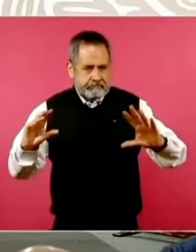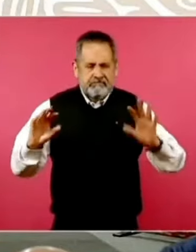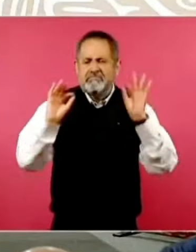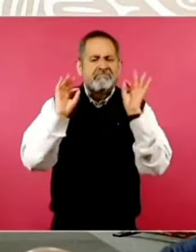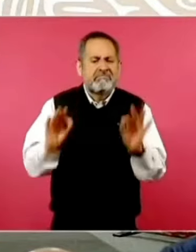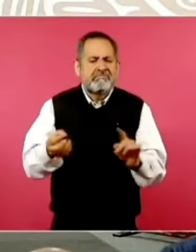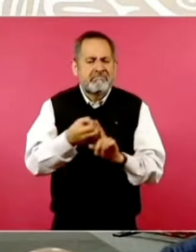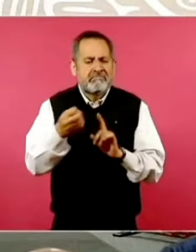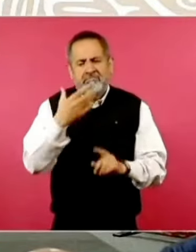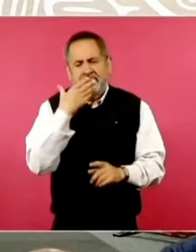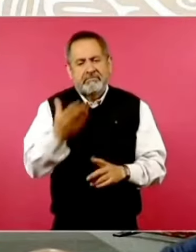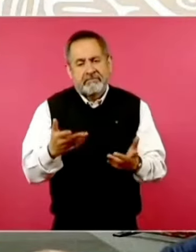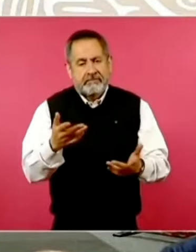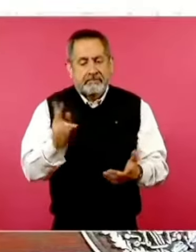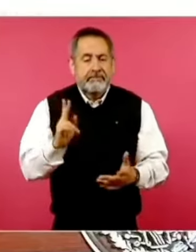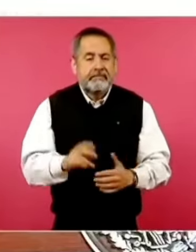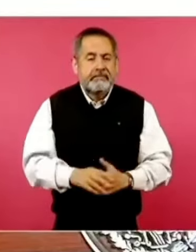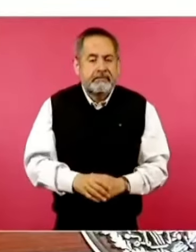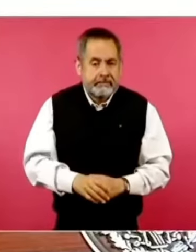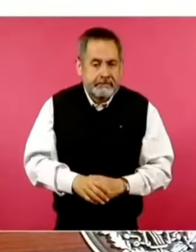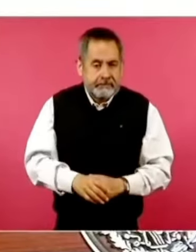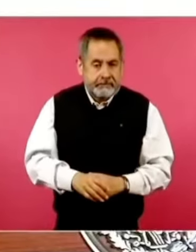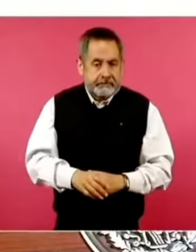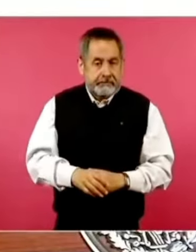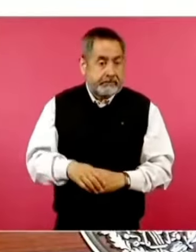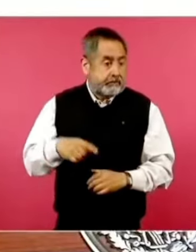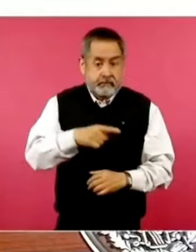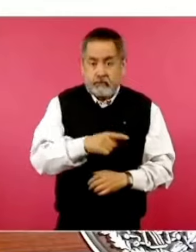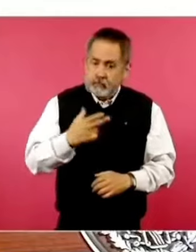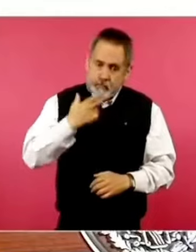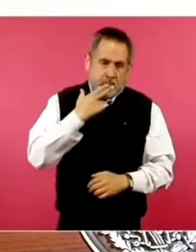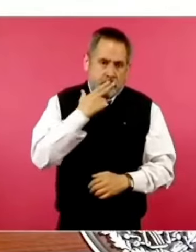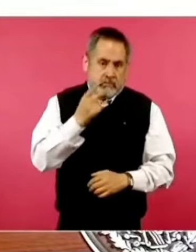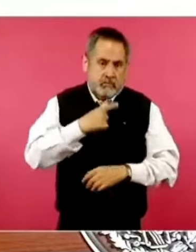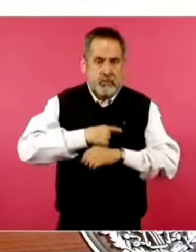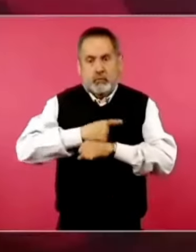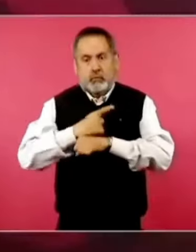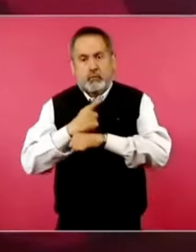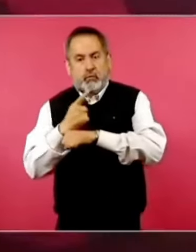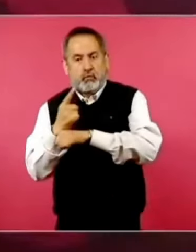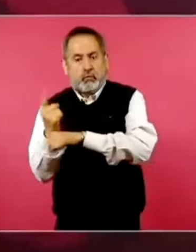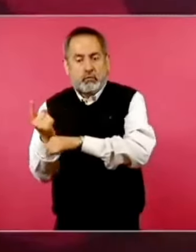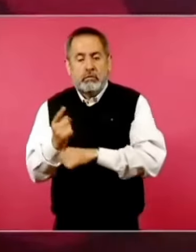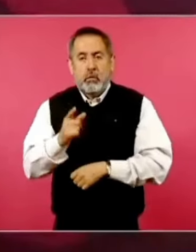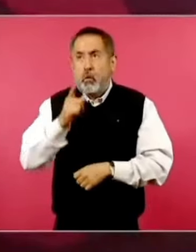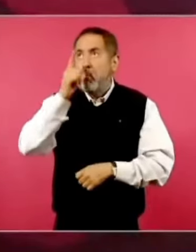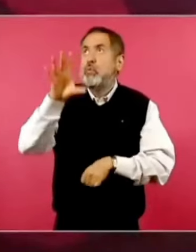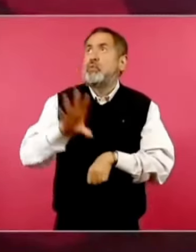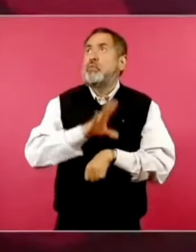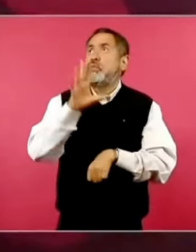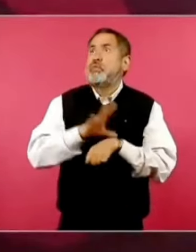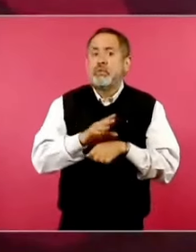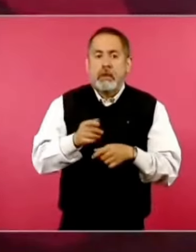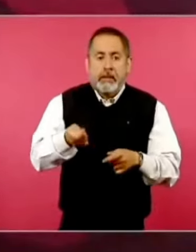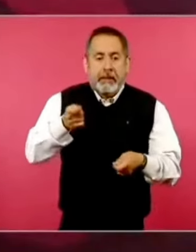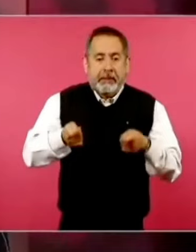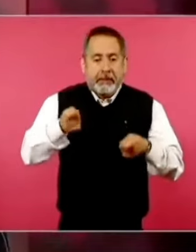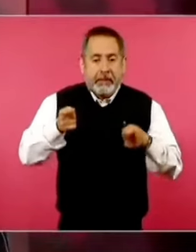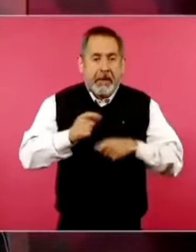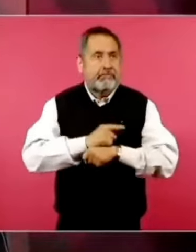transitorios pero aumentó el consumo como nunca y nunca